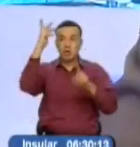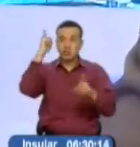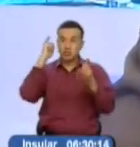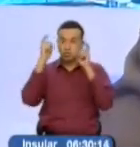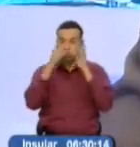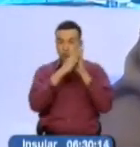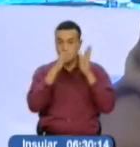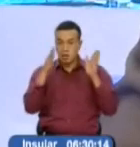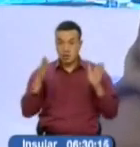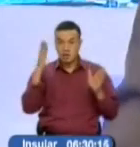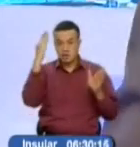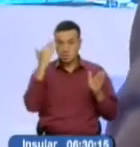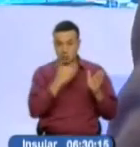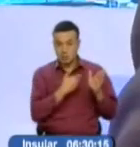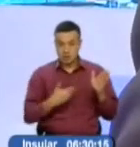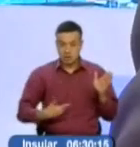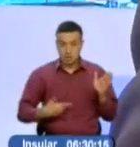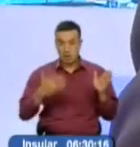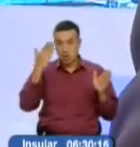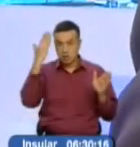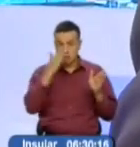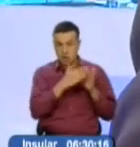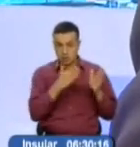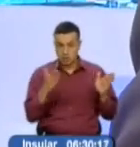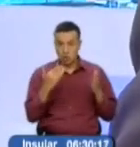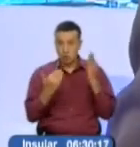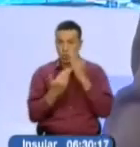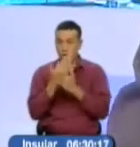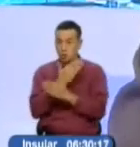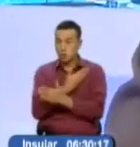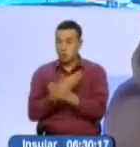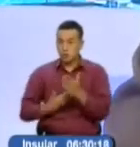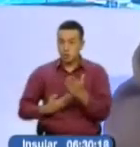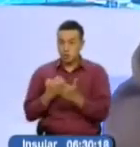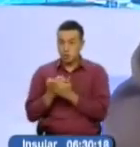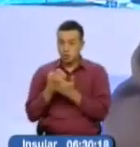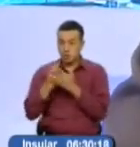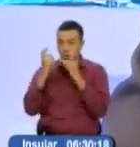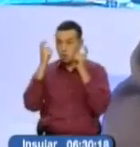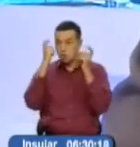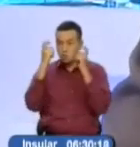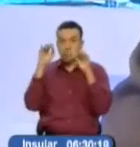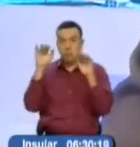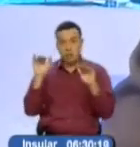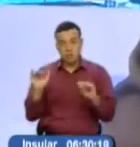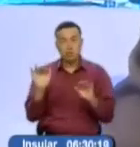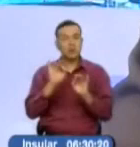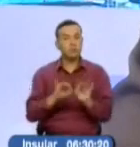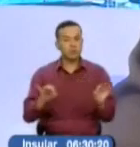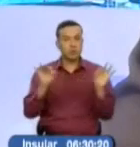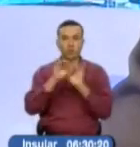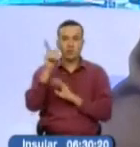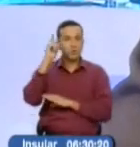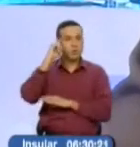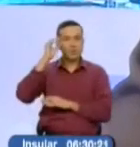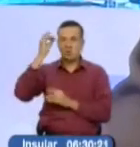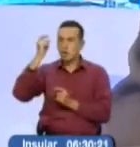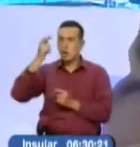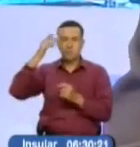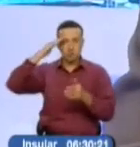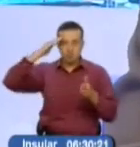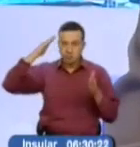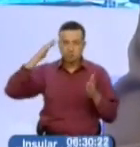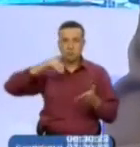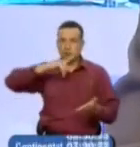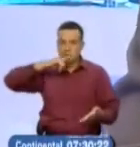el periodo anterior Pero eso no define mucho la política económica es indispensable que el gobierno llegue lo más pronto a saber